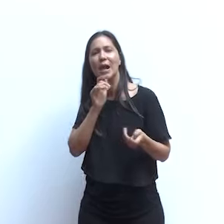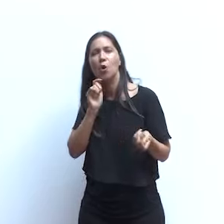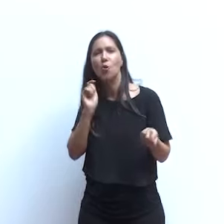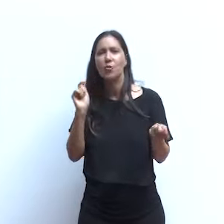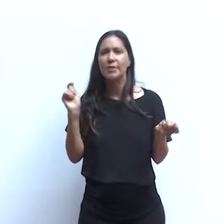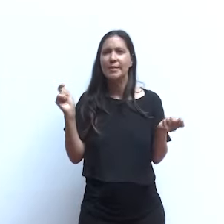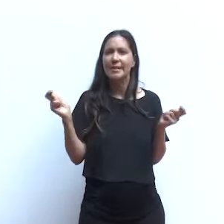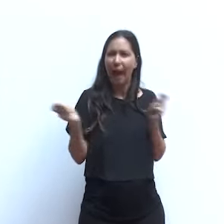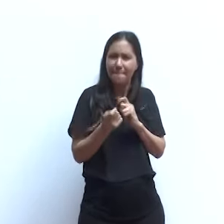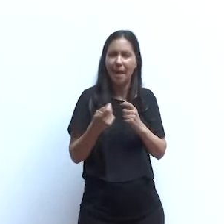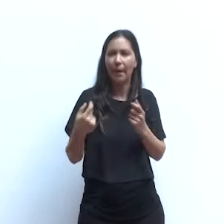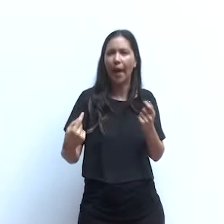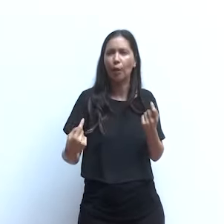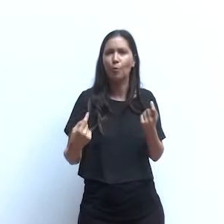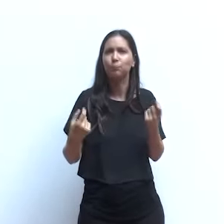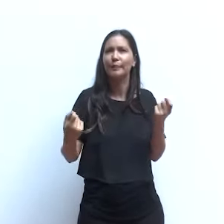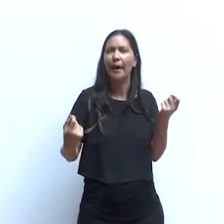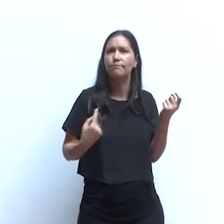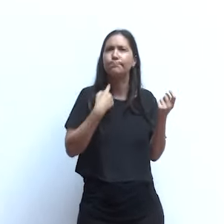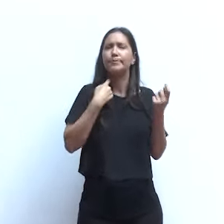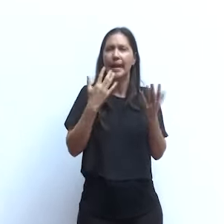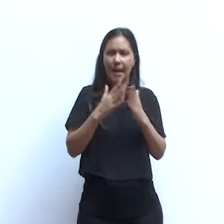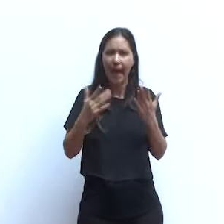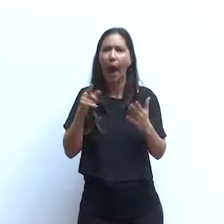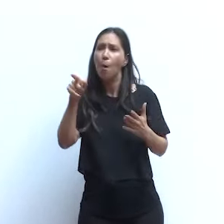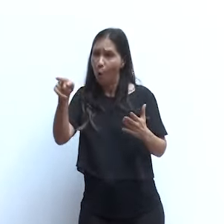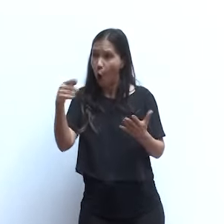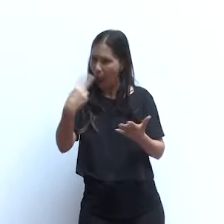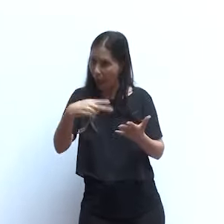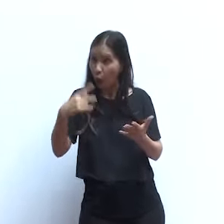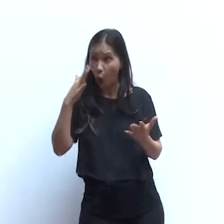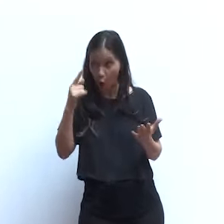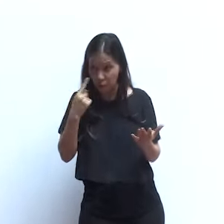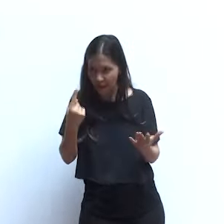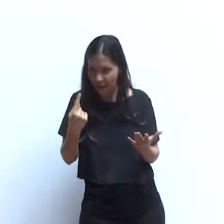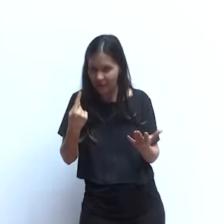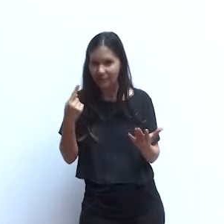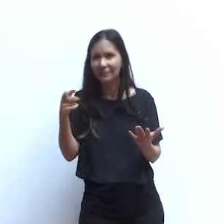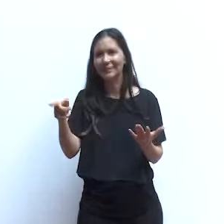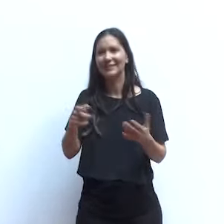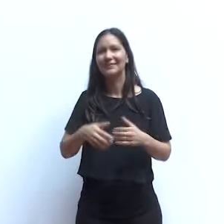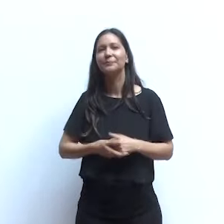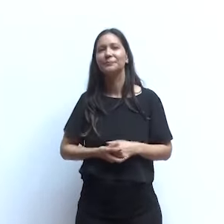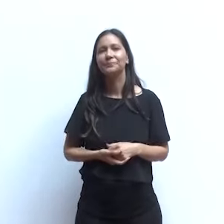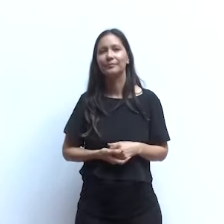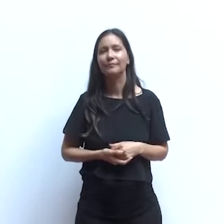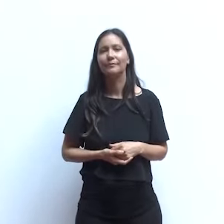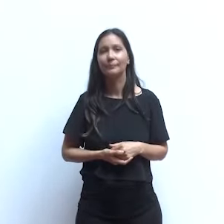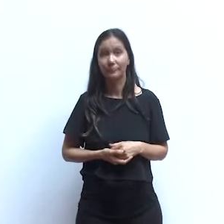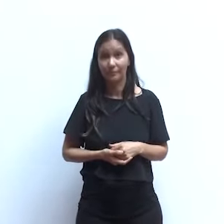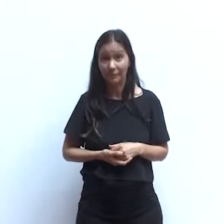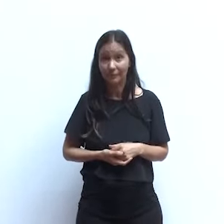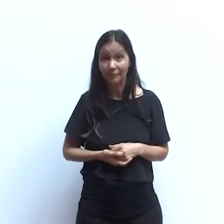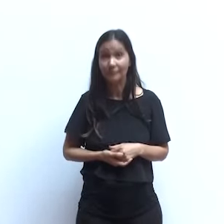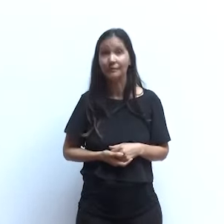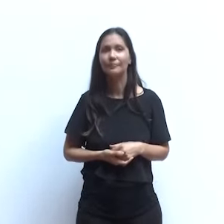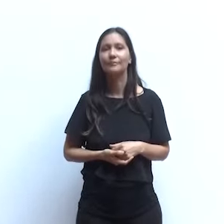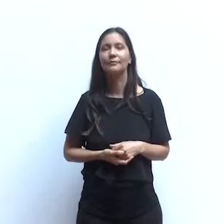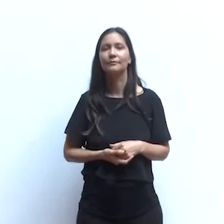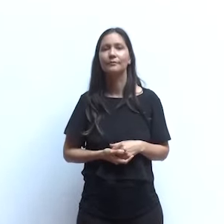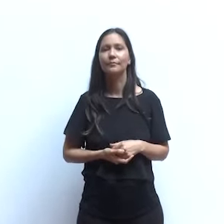interpelación no porque enseguida te dice lo leíste lo conocés no este o